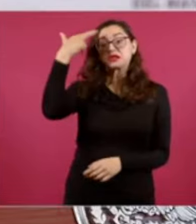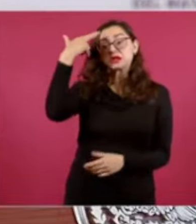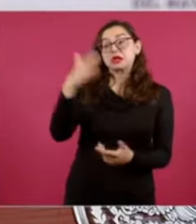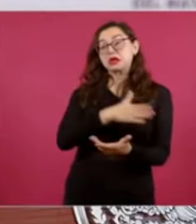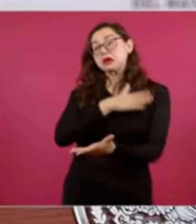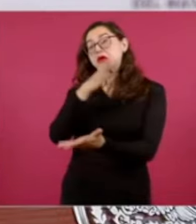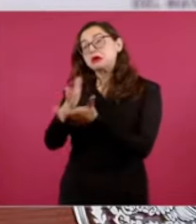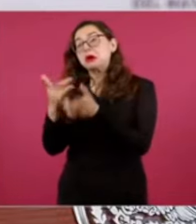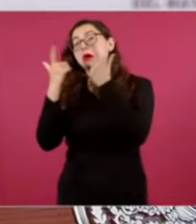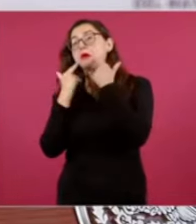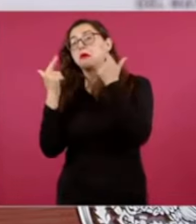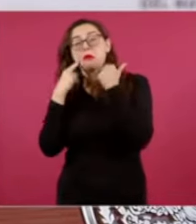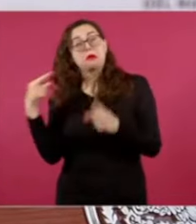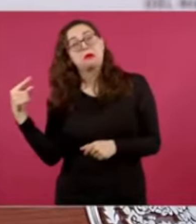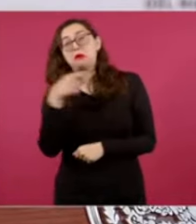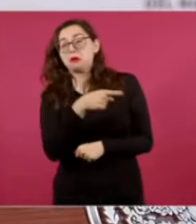Papa